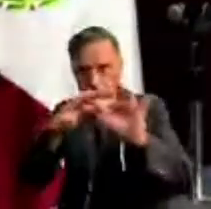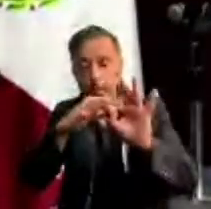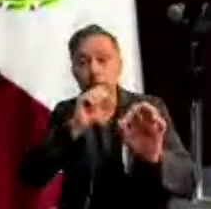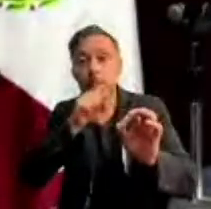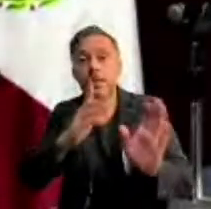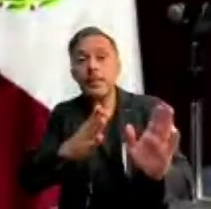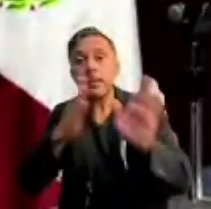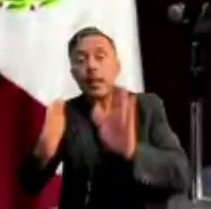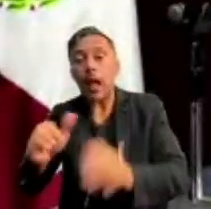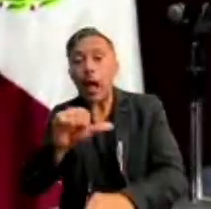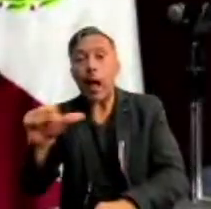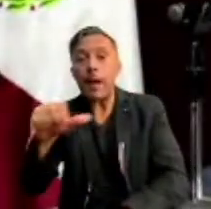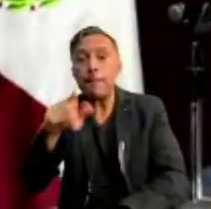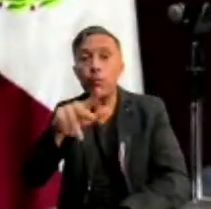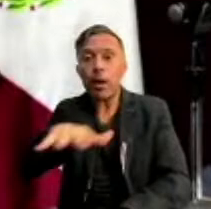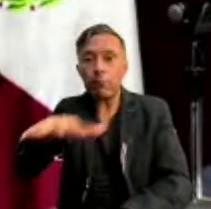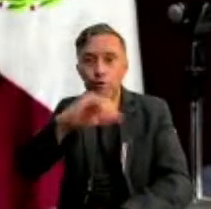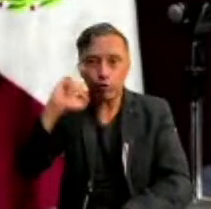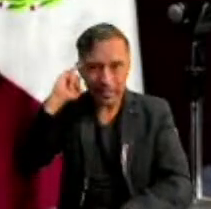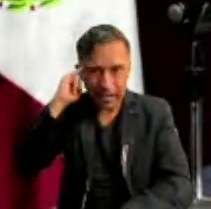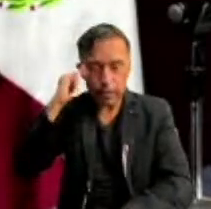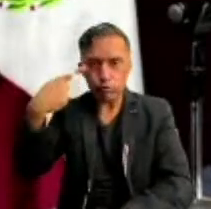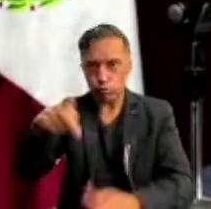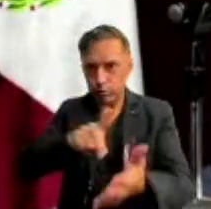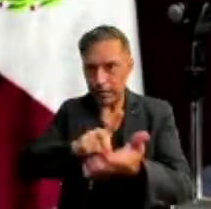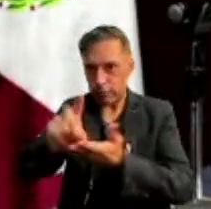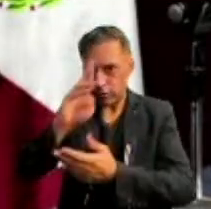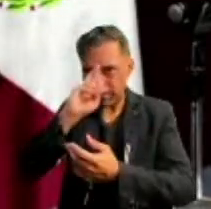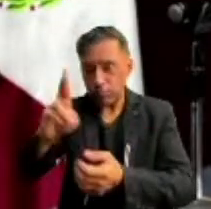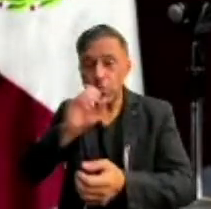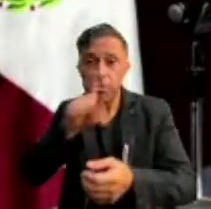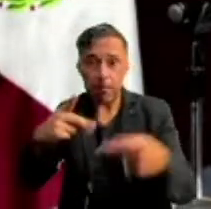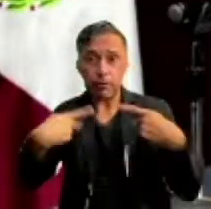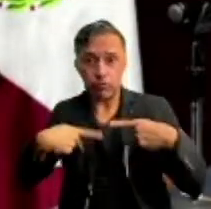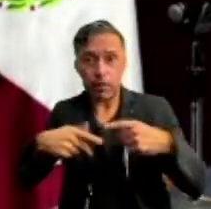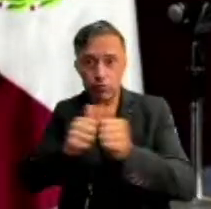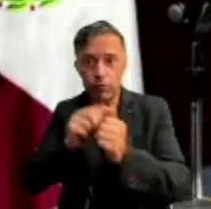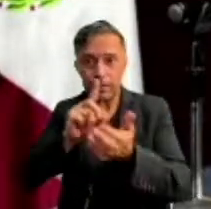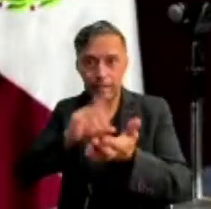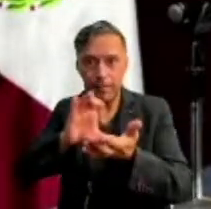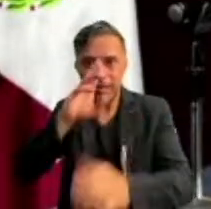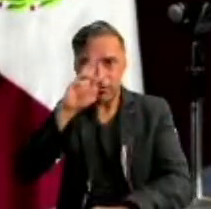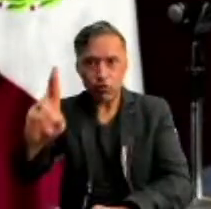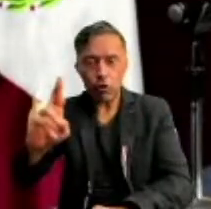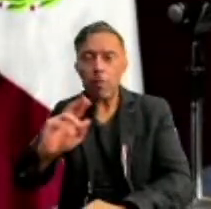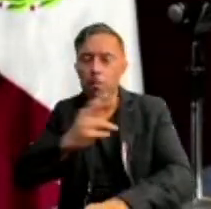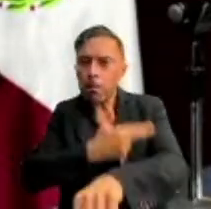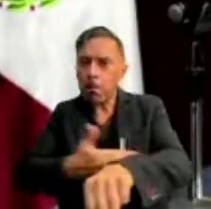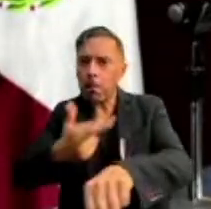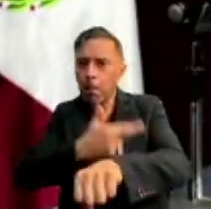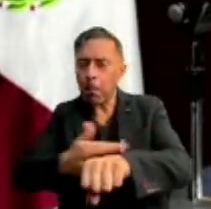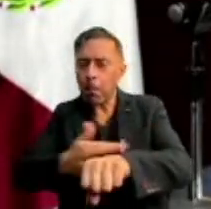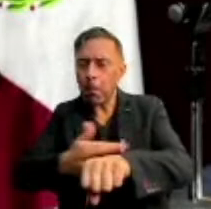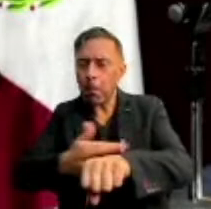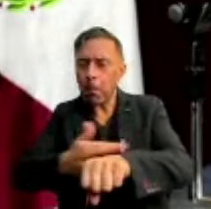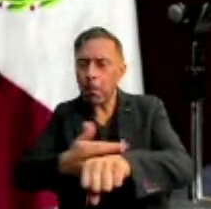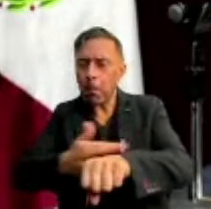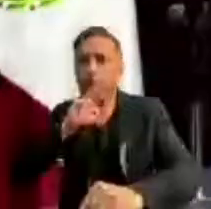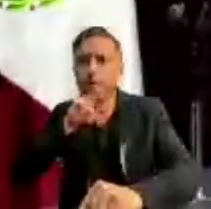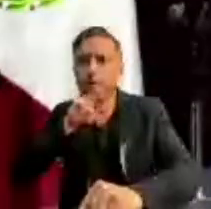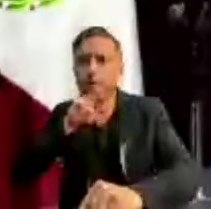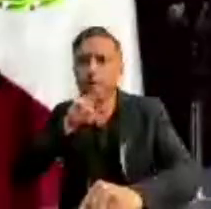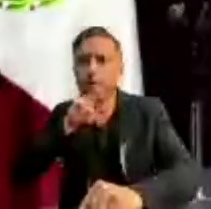y de las personas con discapacidad sigamos progresando en la construcción de un sistema que permite una mejor rendición de cuentas